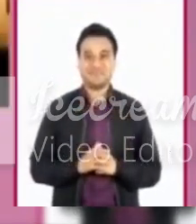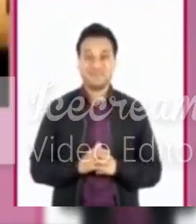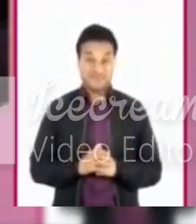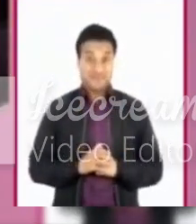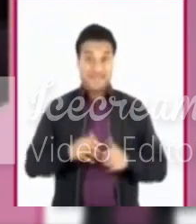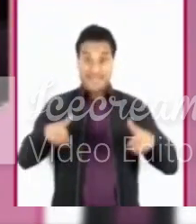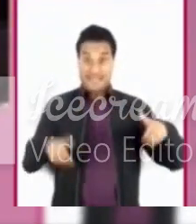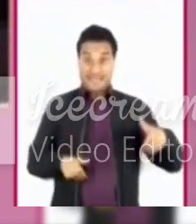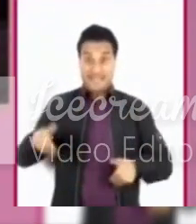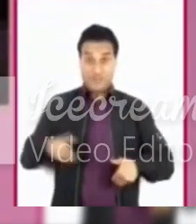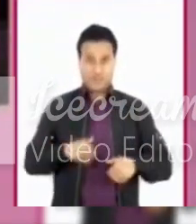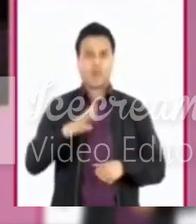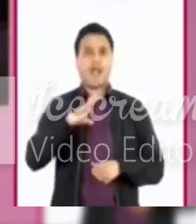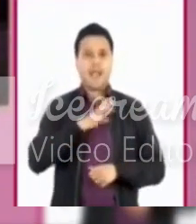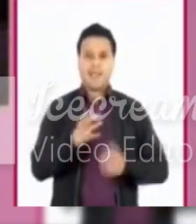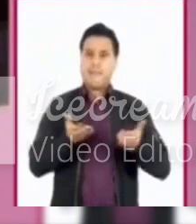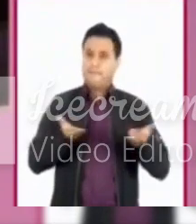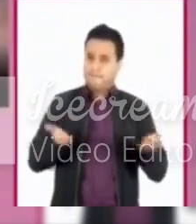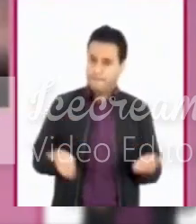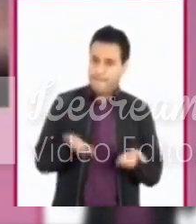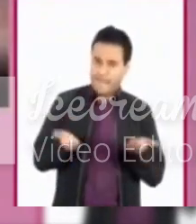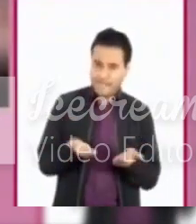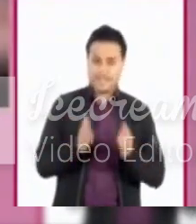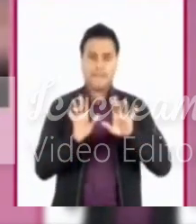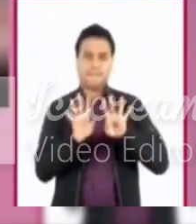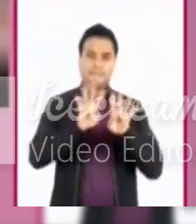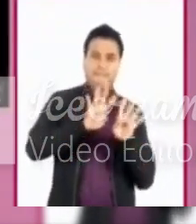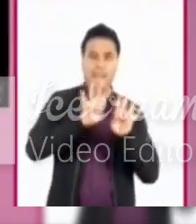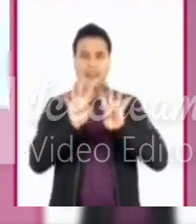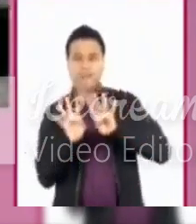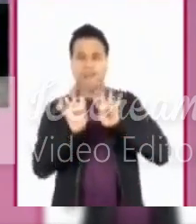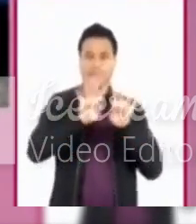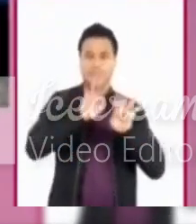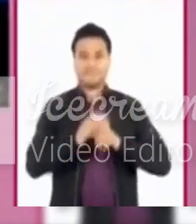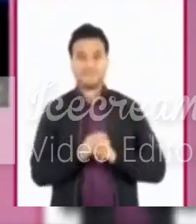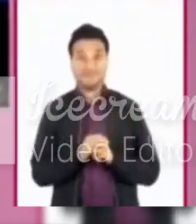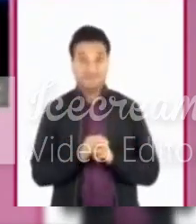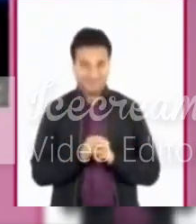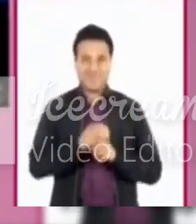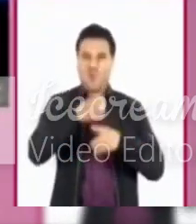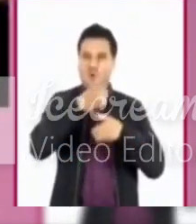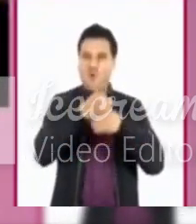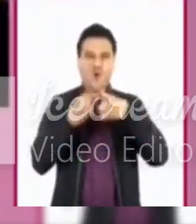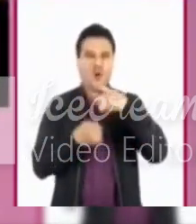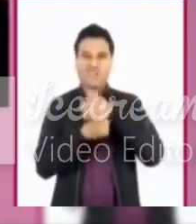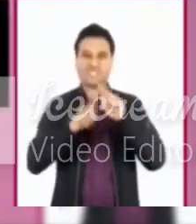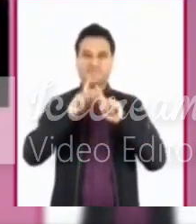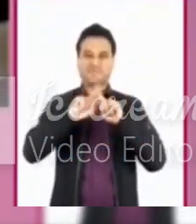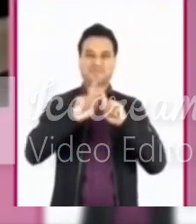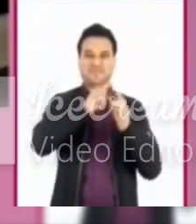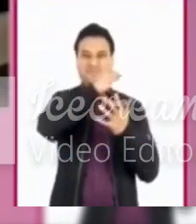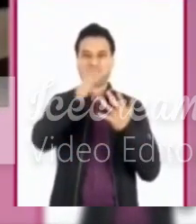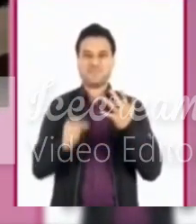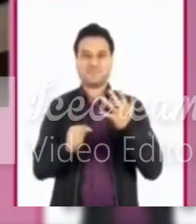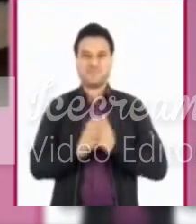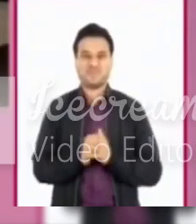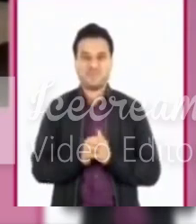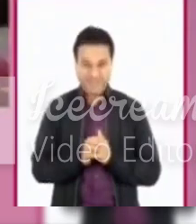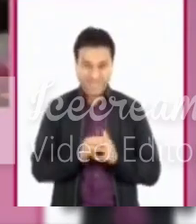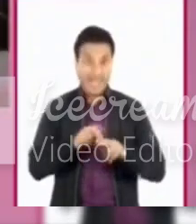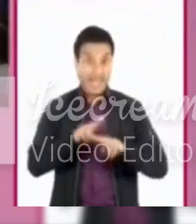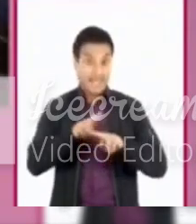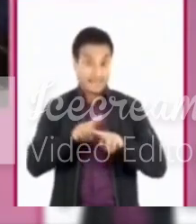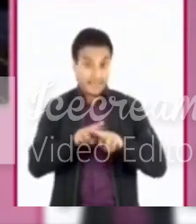En un teatro, los bailarines crean espectáculos que se enriquecen con diversos elementos teatrales como